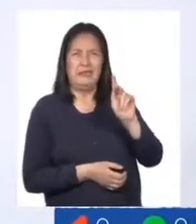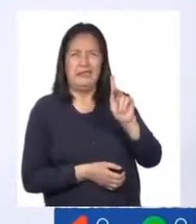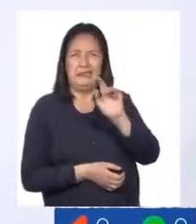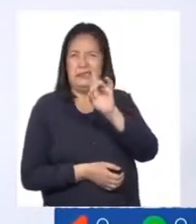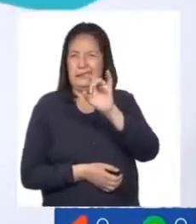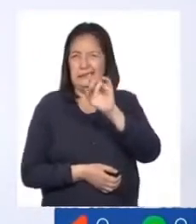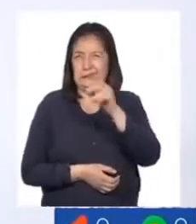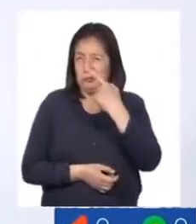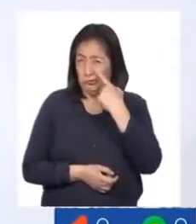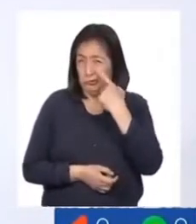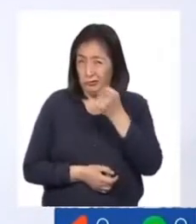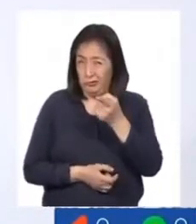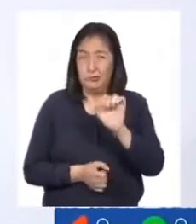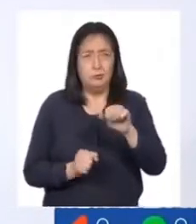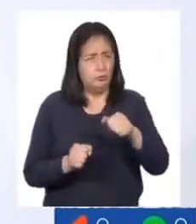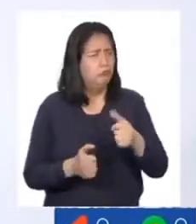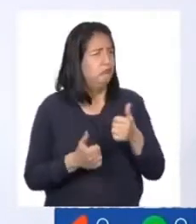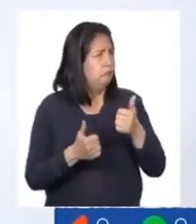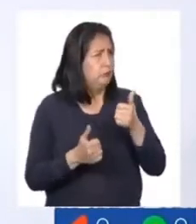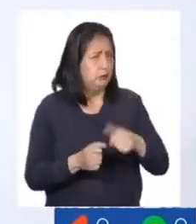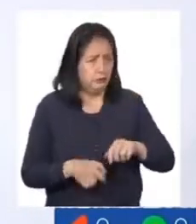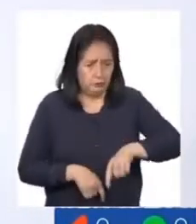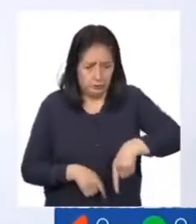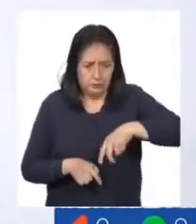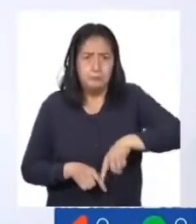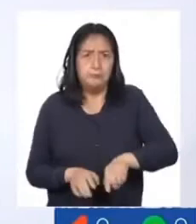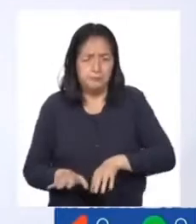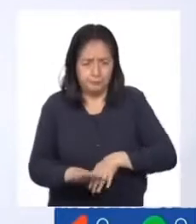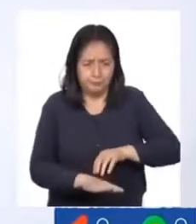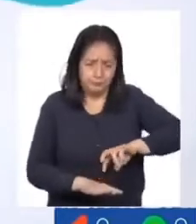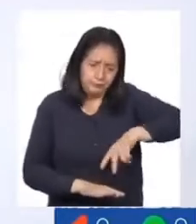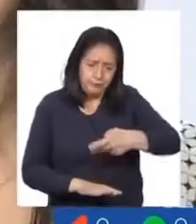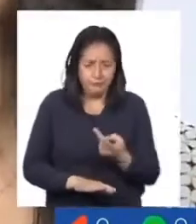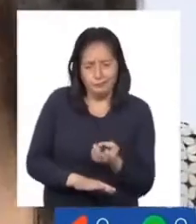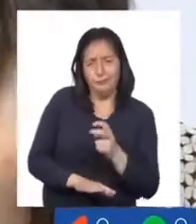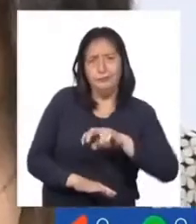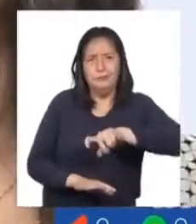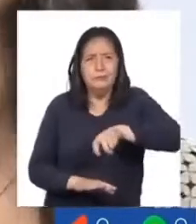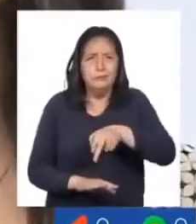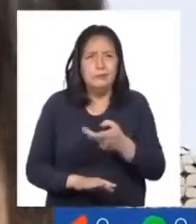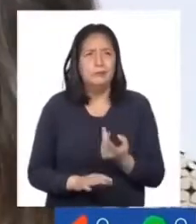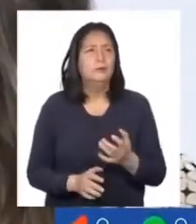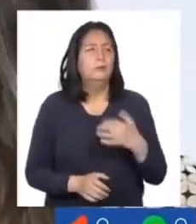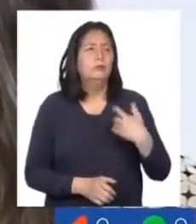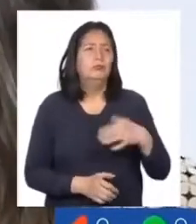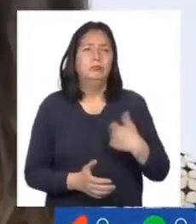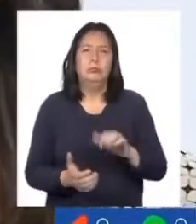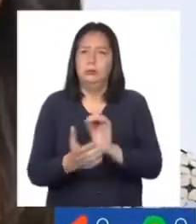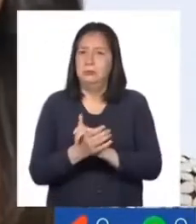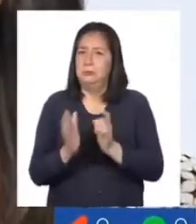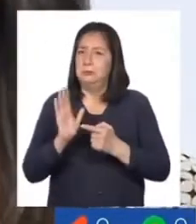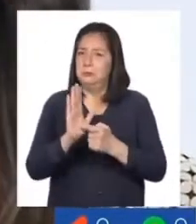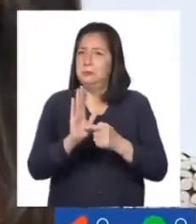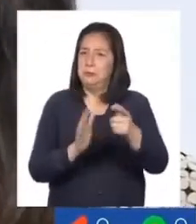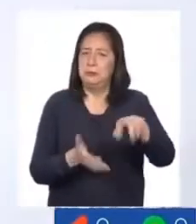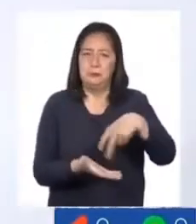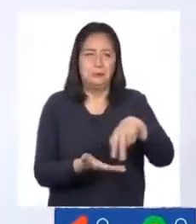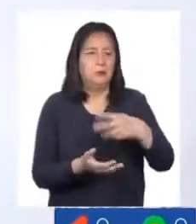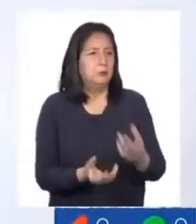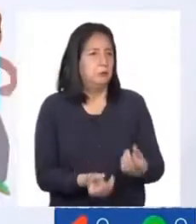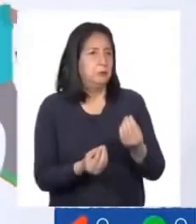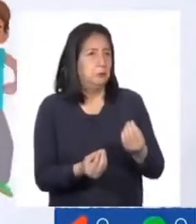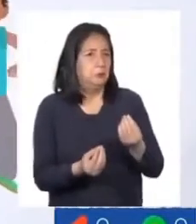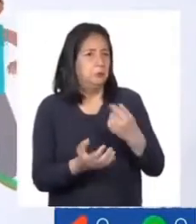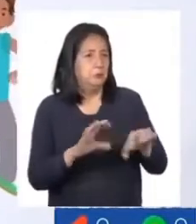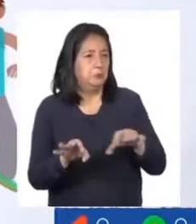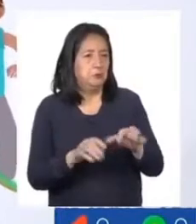genial! Es un movimiento al nivel del suelo donde hacen giros con todo el cuerpo. Tengo unos amigos que quieren mostrarnos sus bailes y cómo